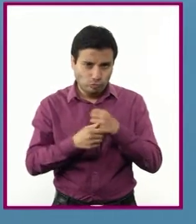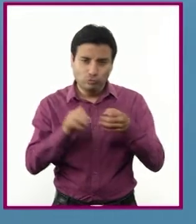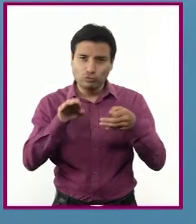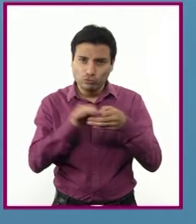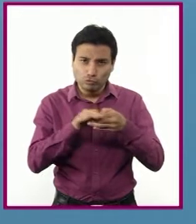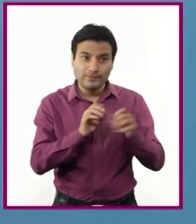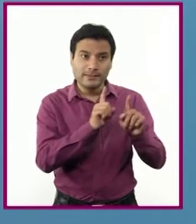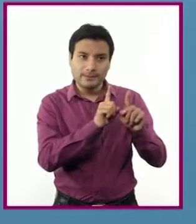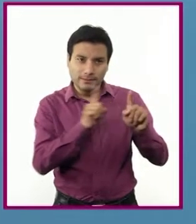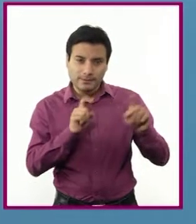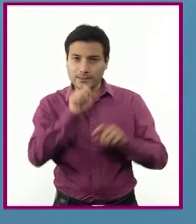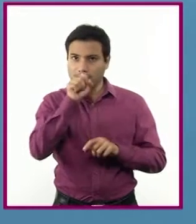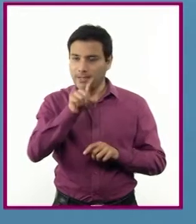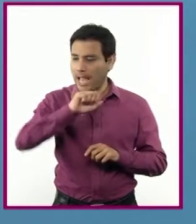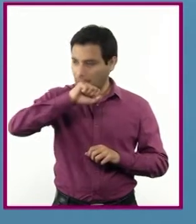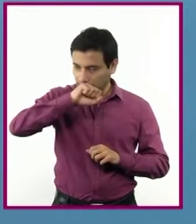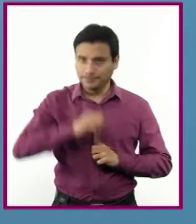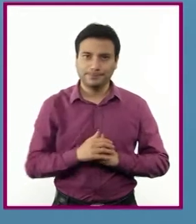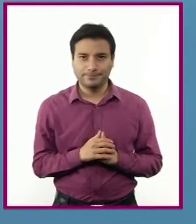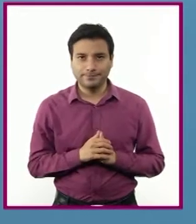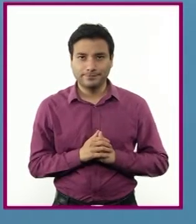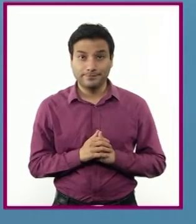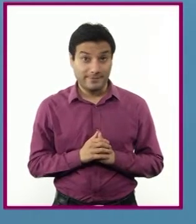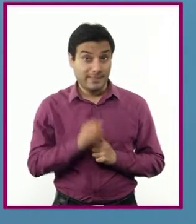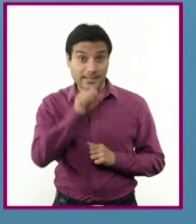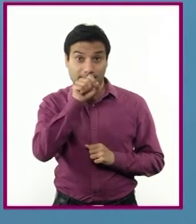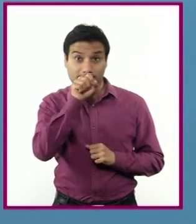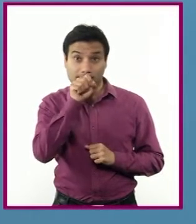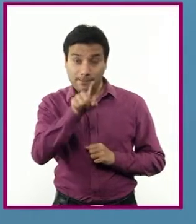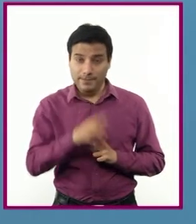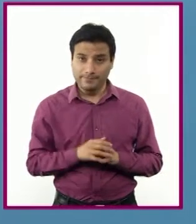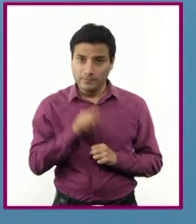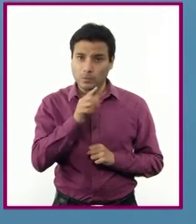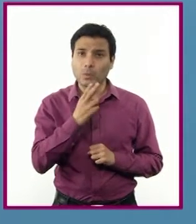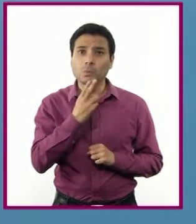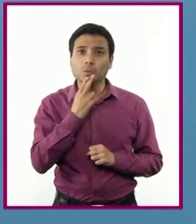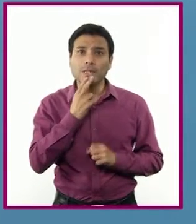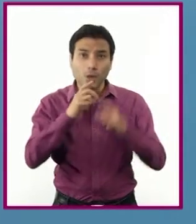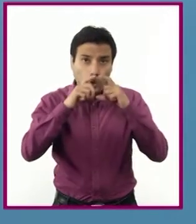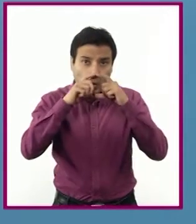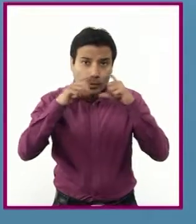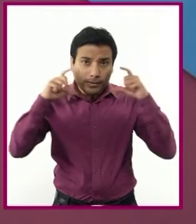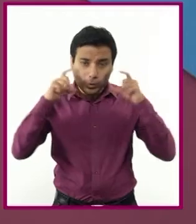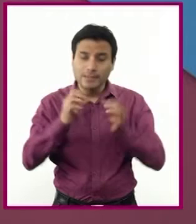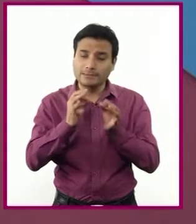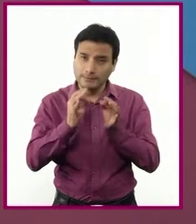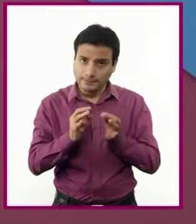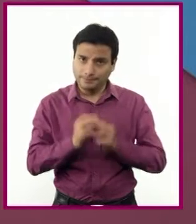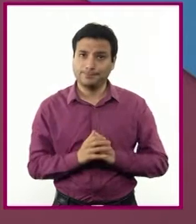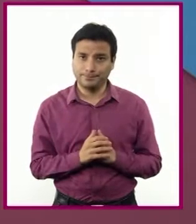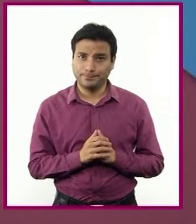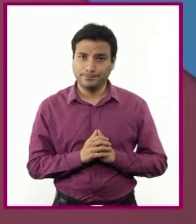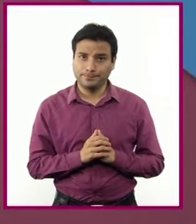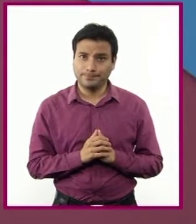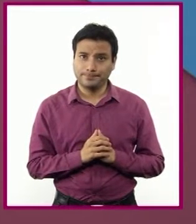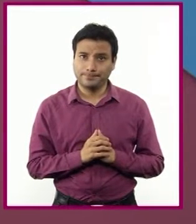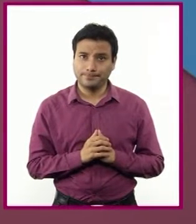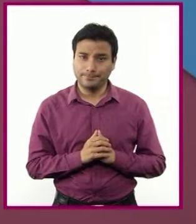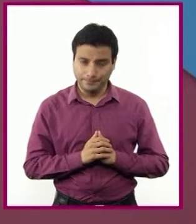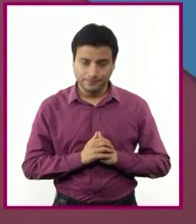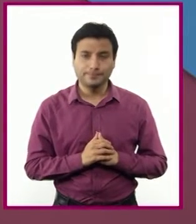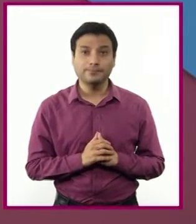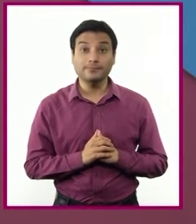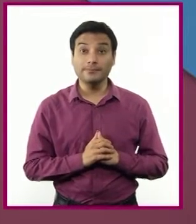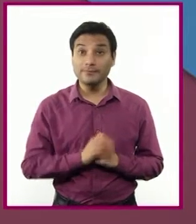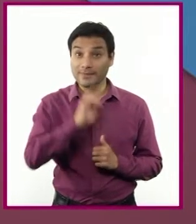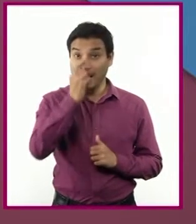y realizar el estornudo de etiqueta, así como también usar cubrebocas de manera correcta. También recuerden que